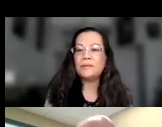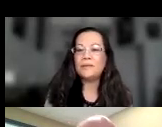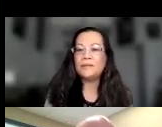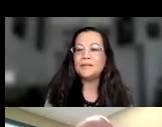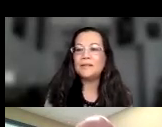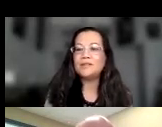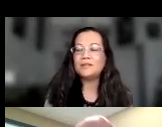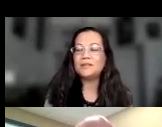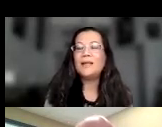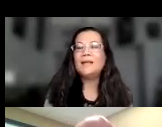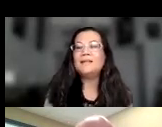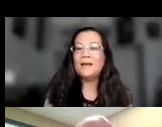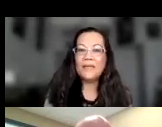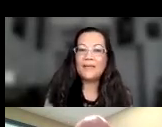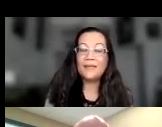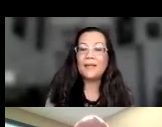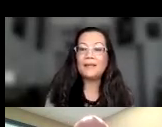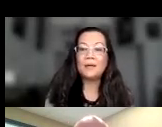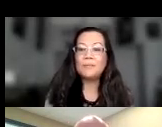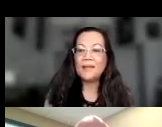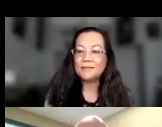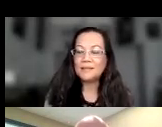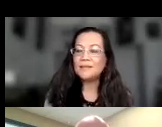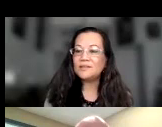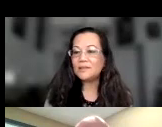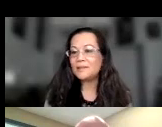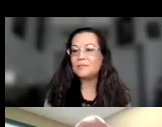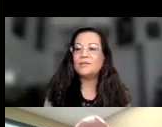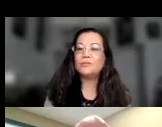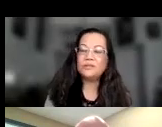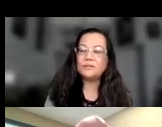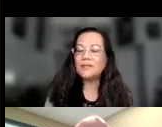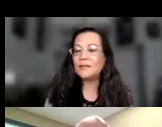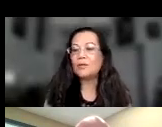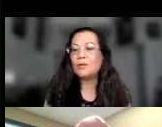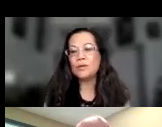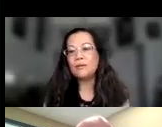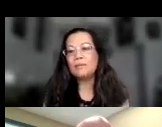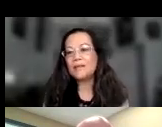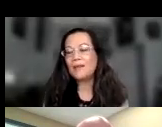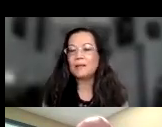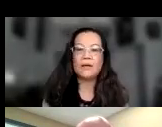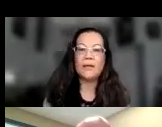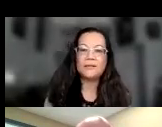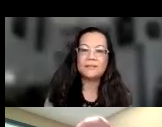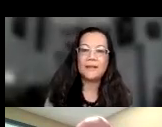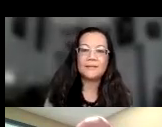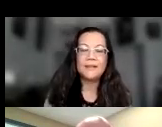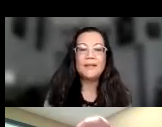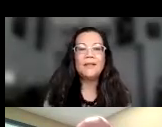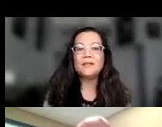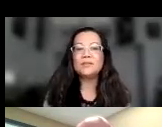con las barreras de idiomas, culturales, y navegando un sistema